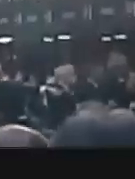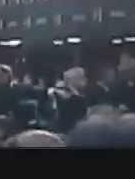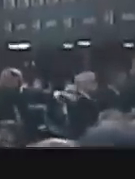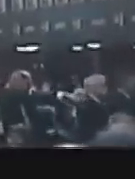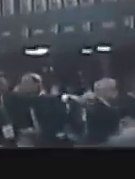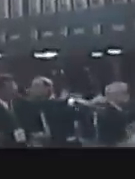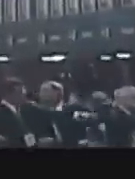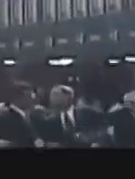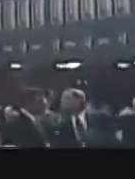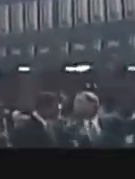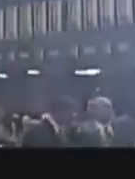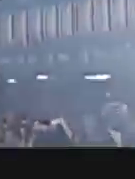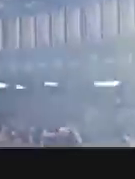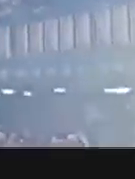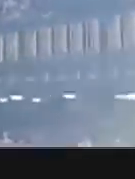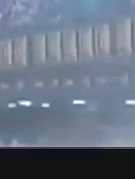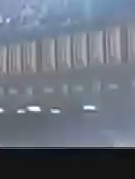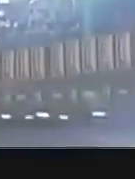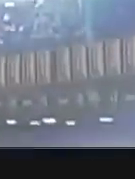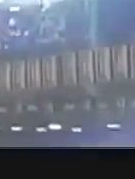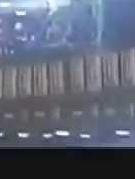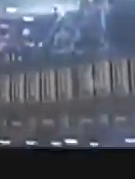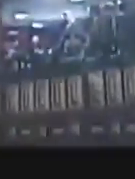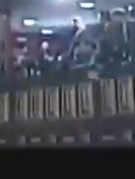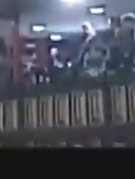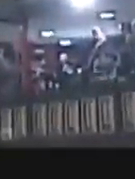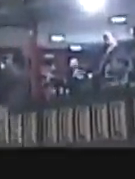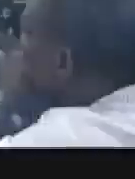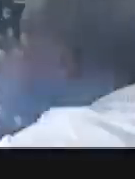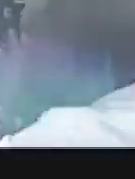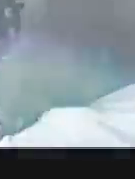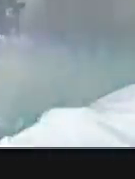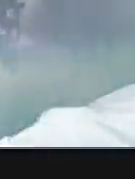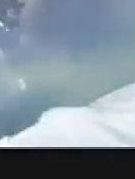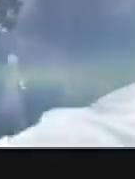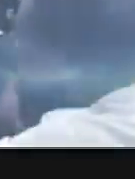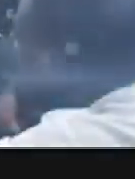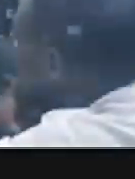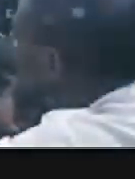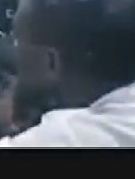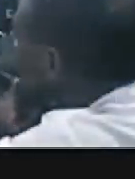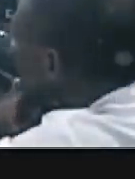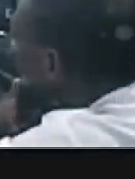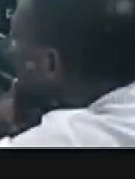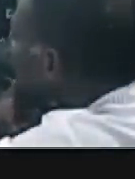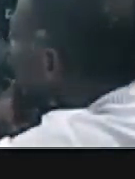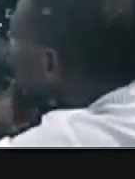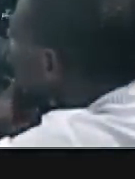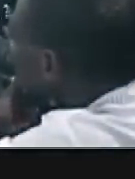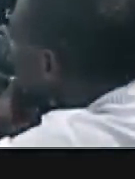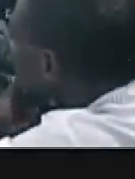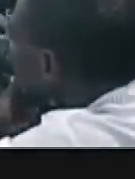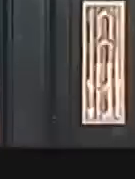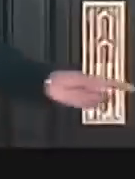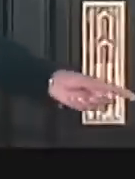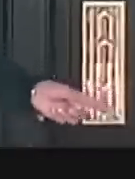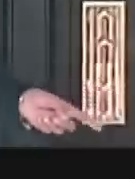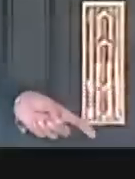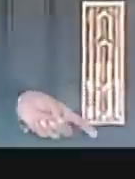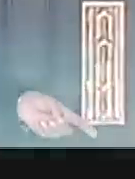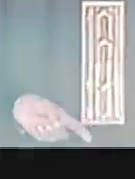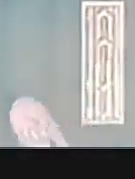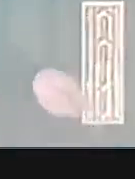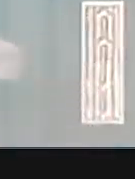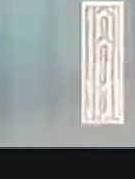una constitución que ciertamente, como lo dije cuando juré, está moribunda y va a morir para que nazca otra. Y junto a